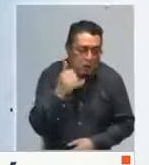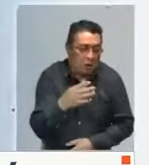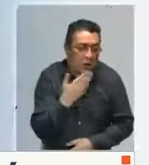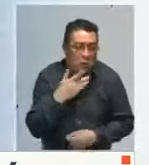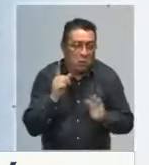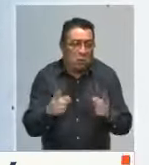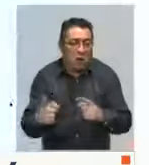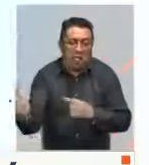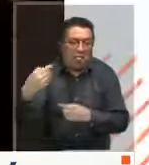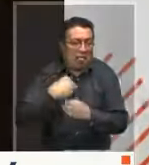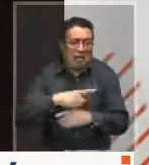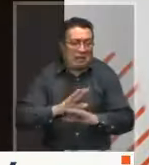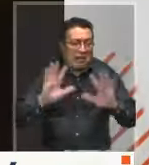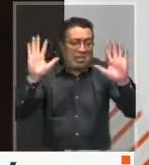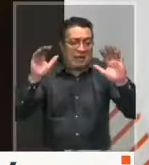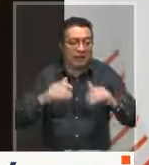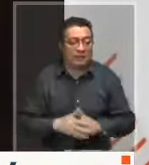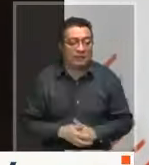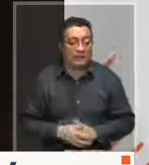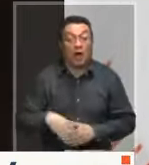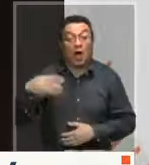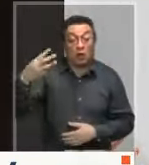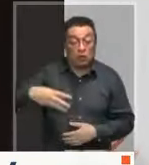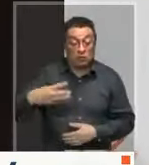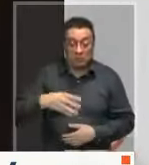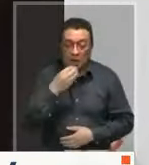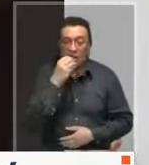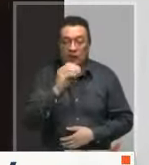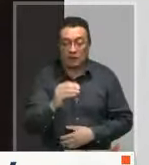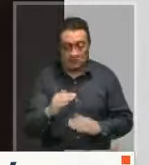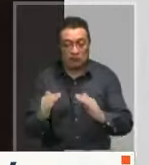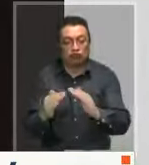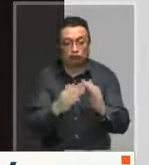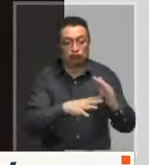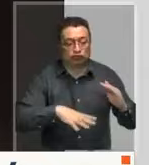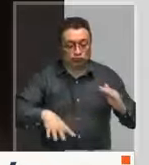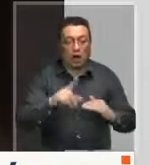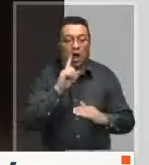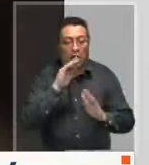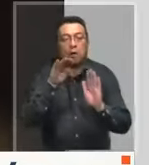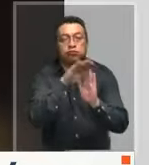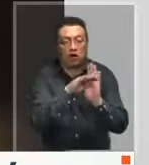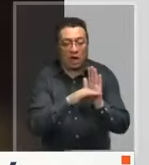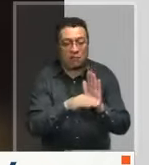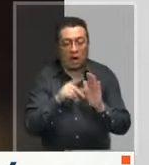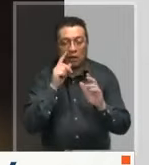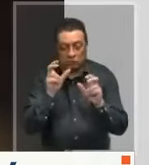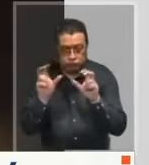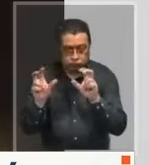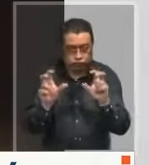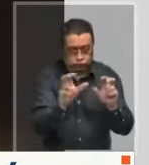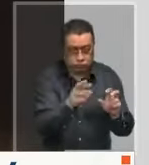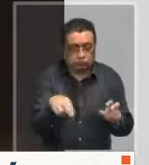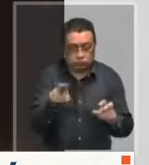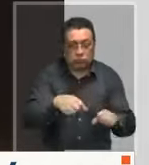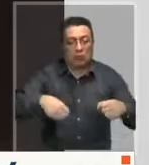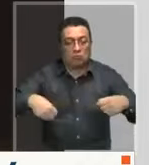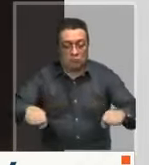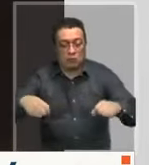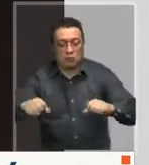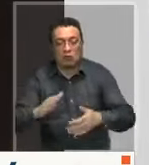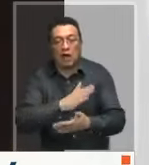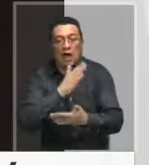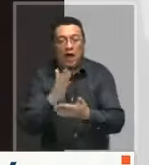no vienen tampoco. Desde el municipio aclaran que el barrio está intervenido con un programa que incluye rondas constantes en motocicletas hasta